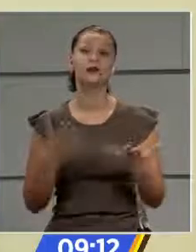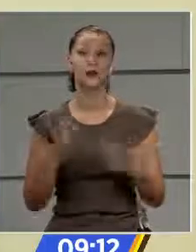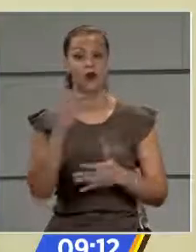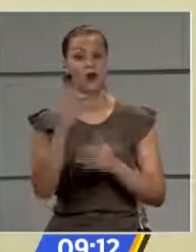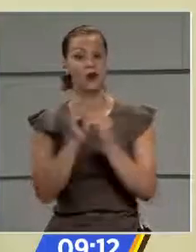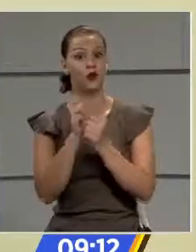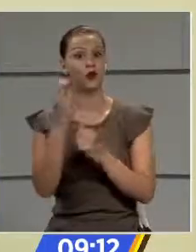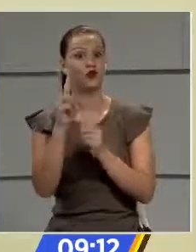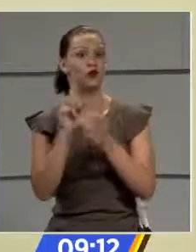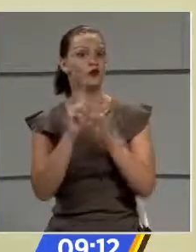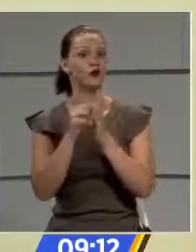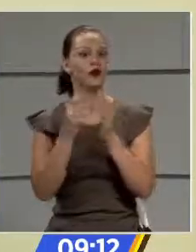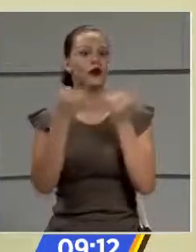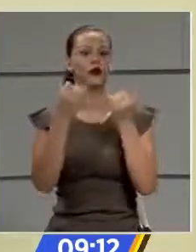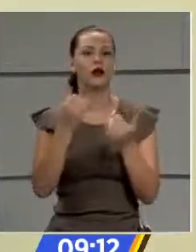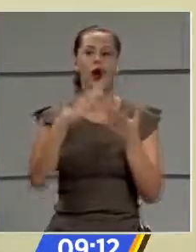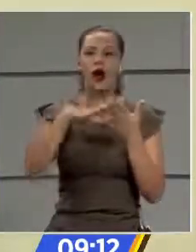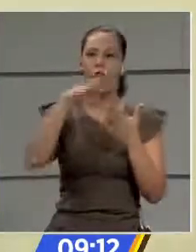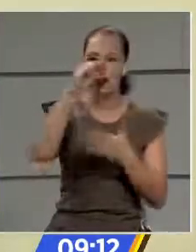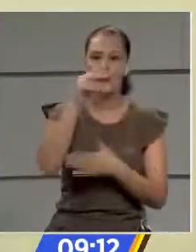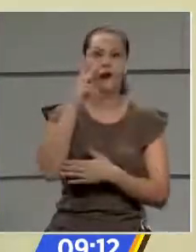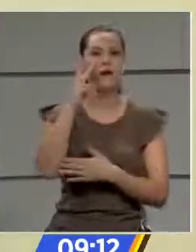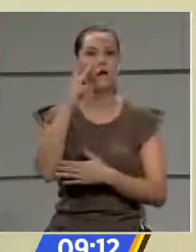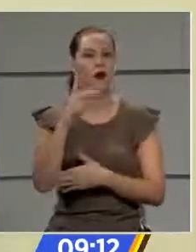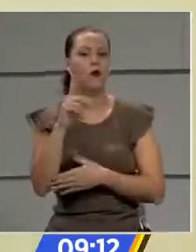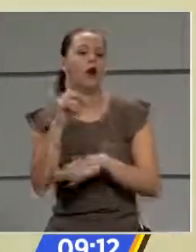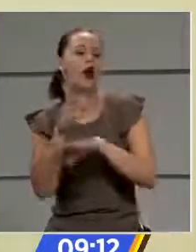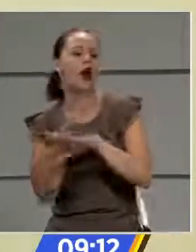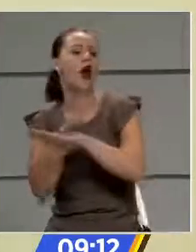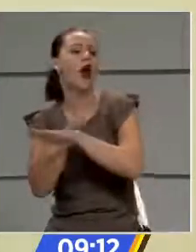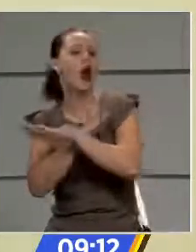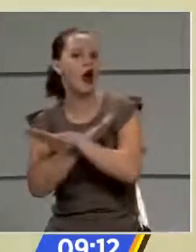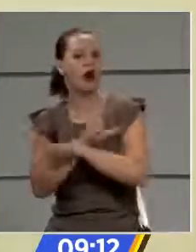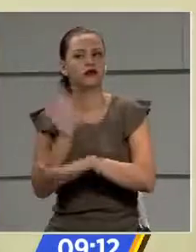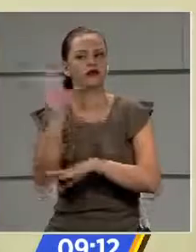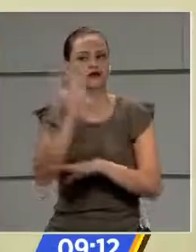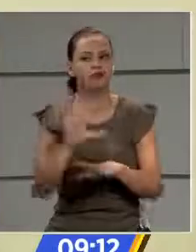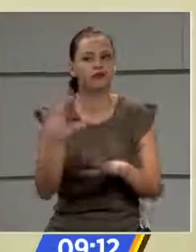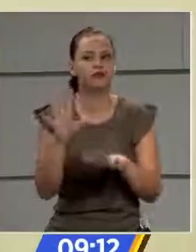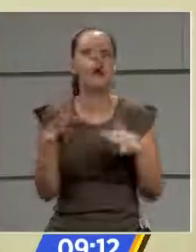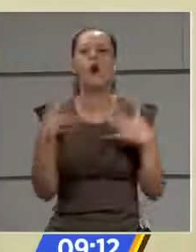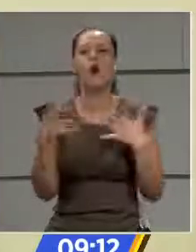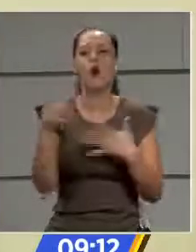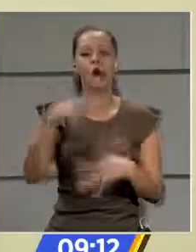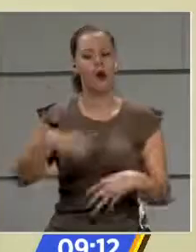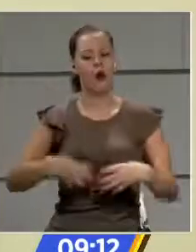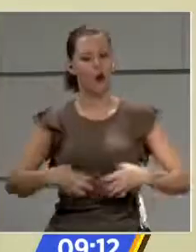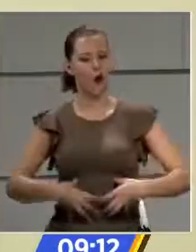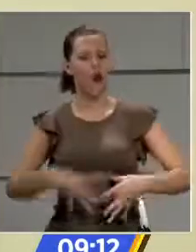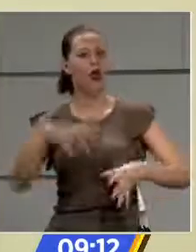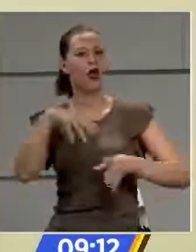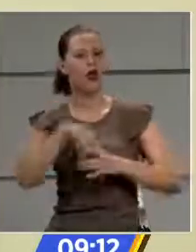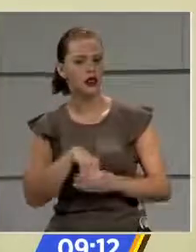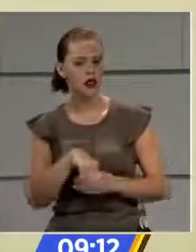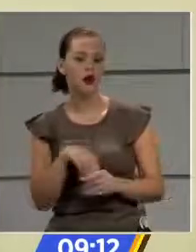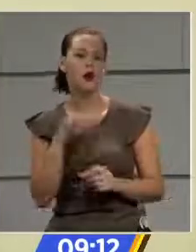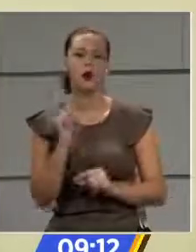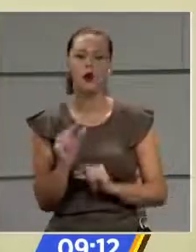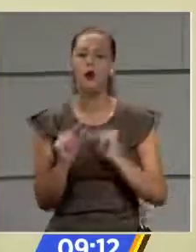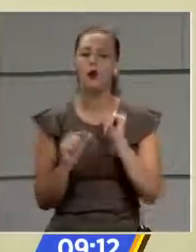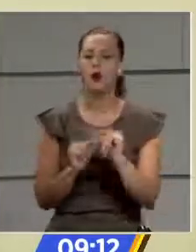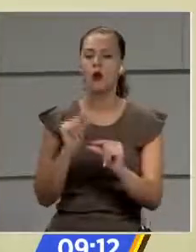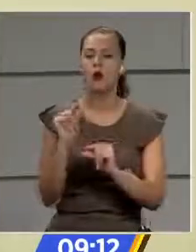9:12 y bueno, ya aprendimos y vimos un adelantito de cómo son esos órganos internos y poco a poco